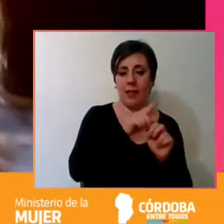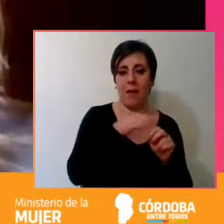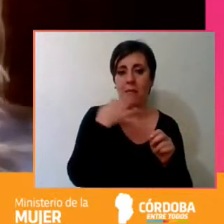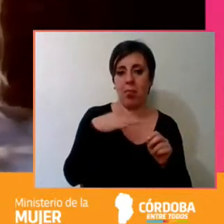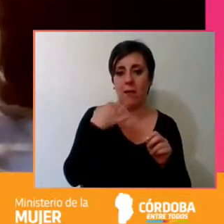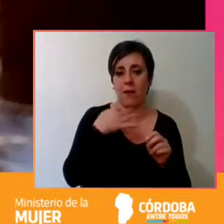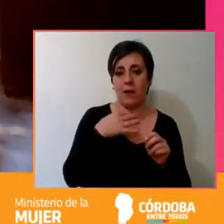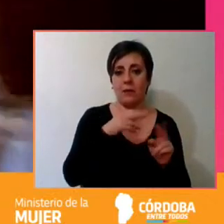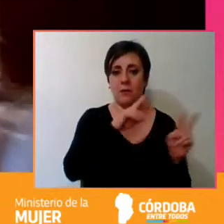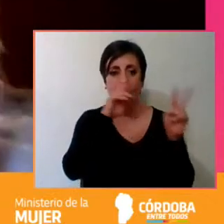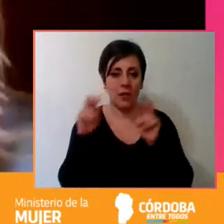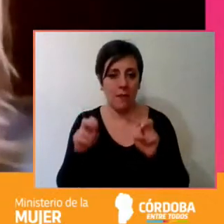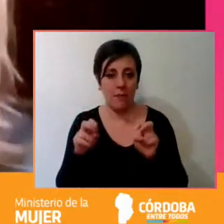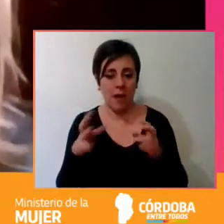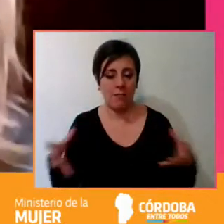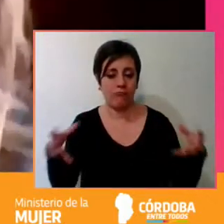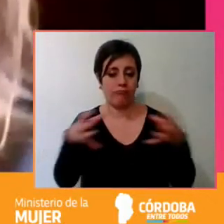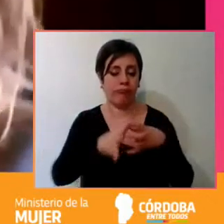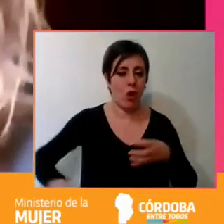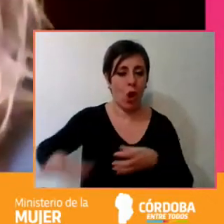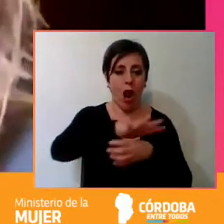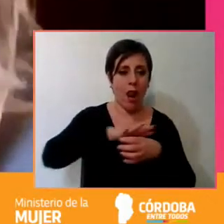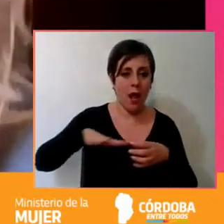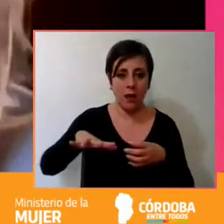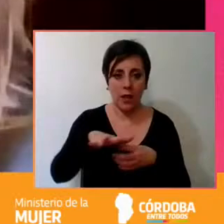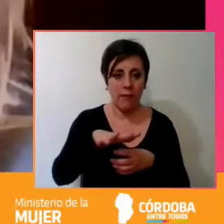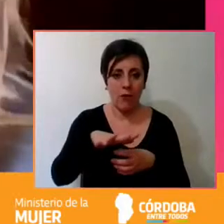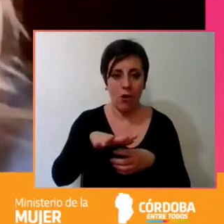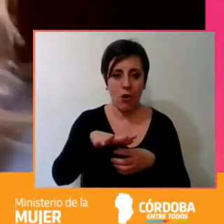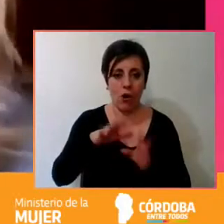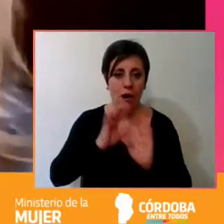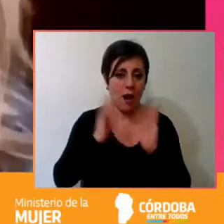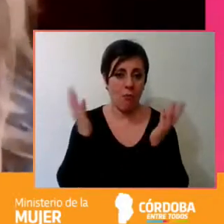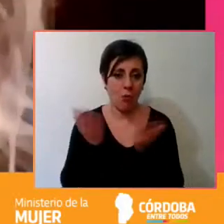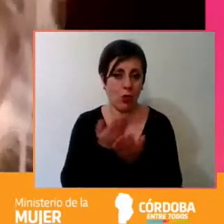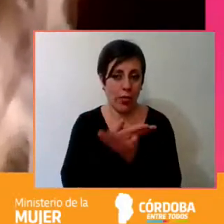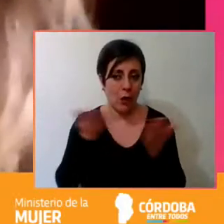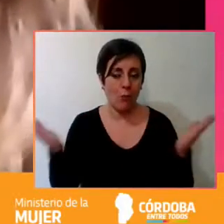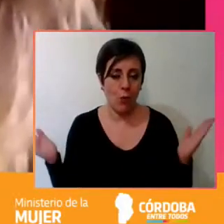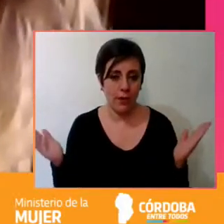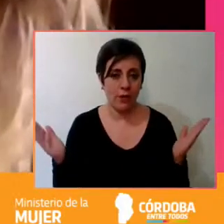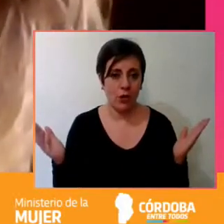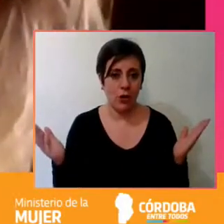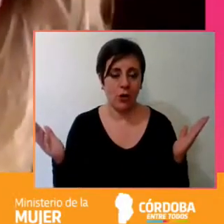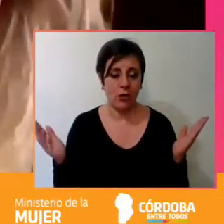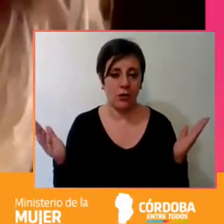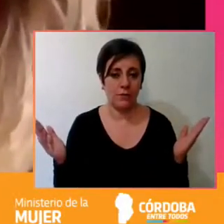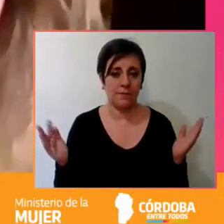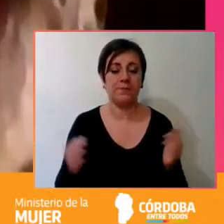un tema colectivo y asumido en el mundo de lo público, y que